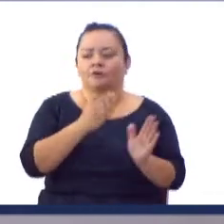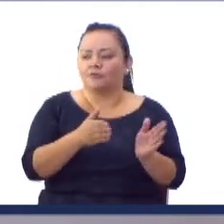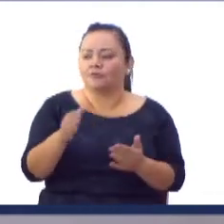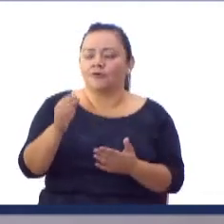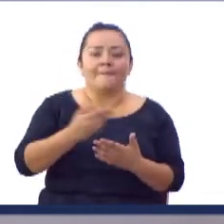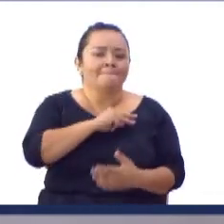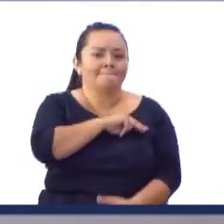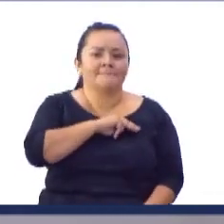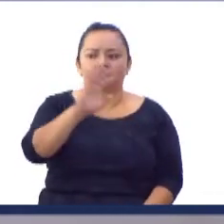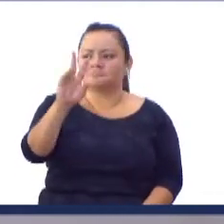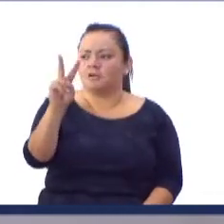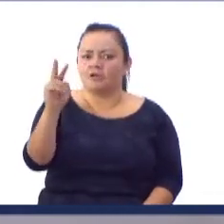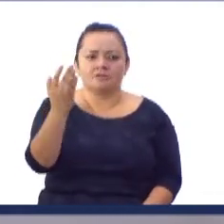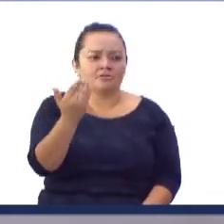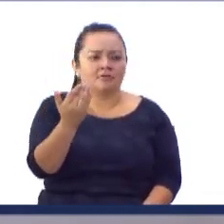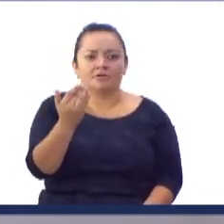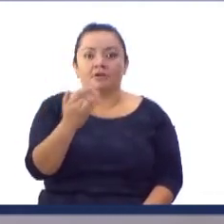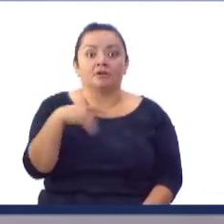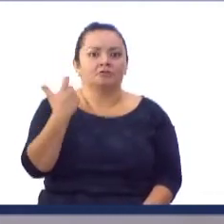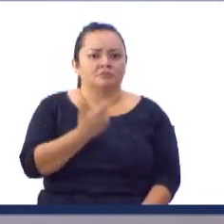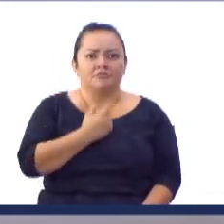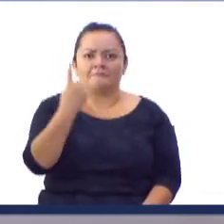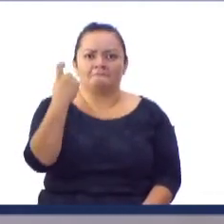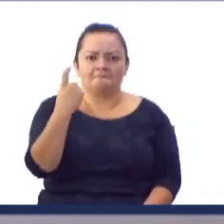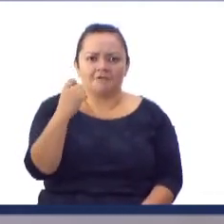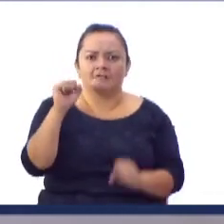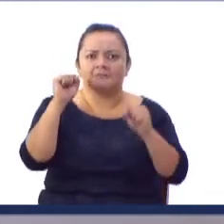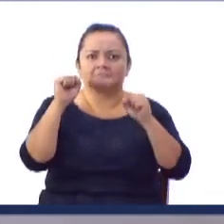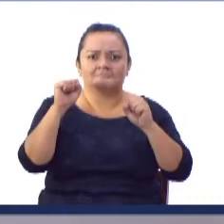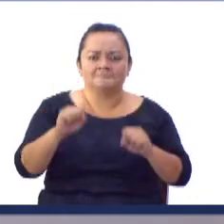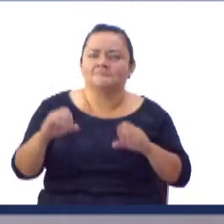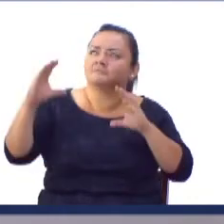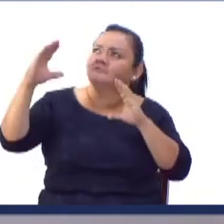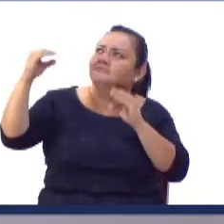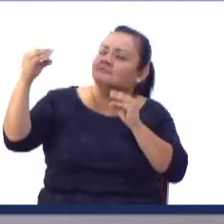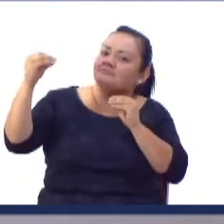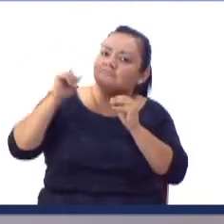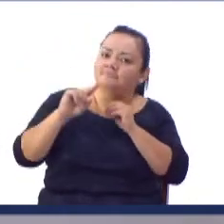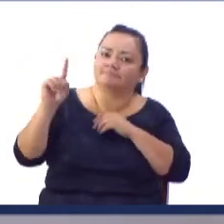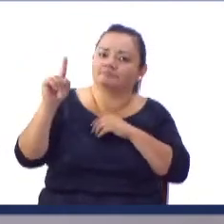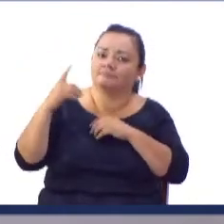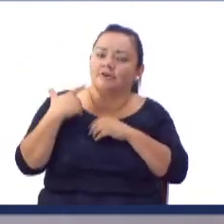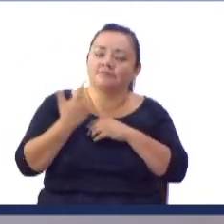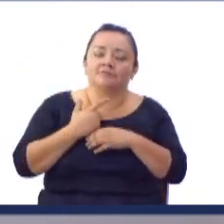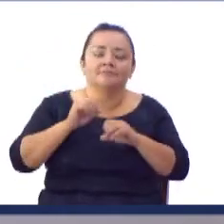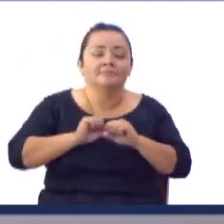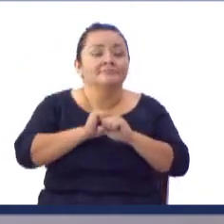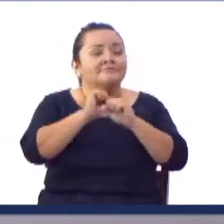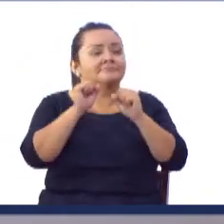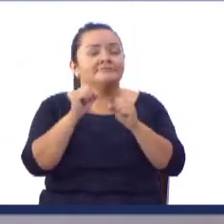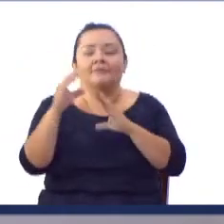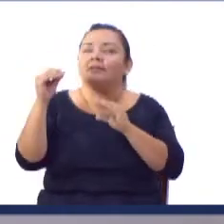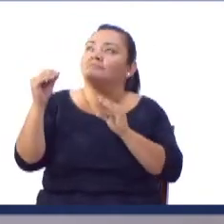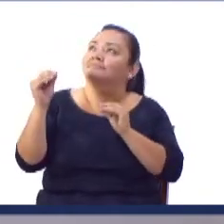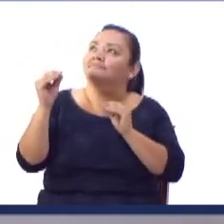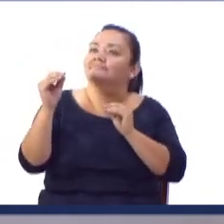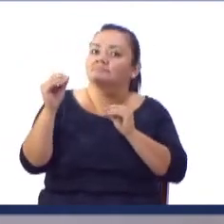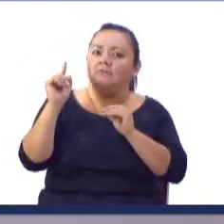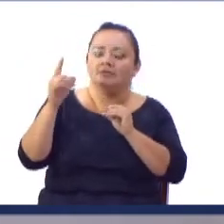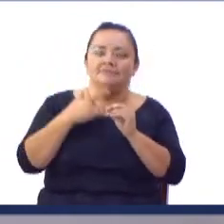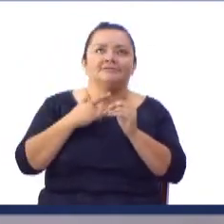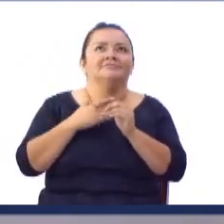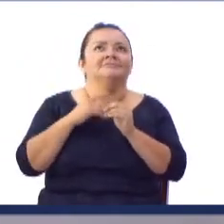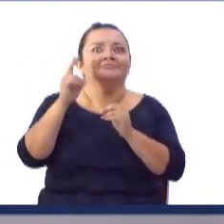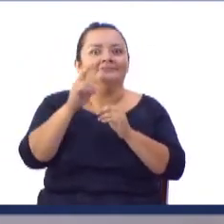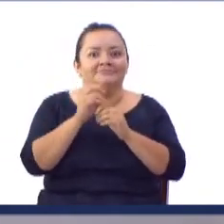no hemos logrado entrar en ese altar de la presencia del señor y decir señor qué bonito cuando yo me levanto en una plática con dios ahí sucede